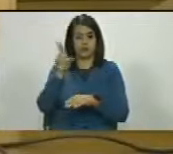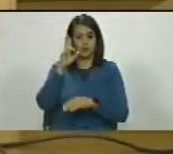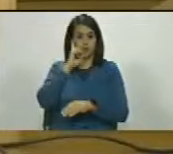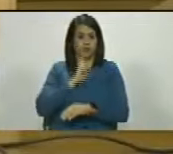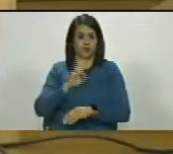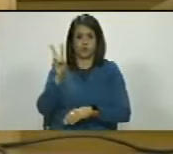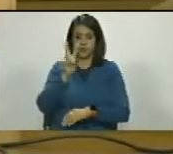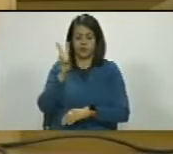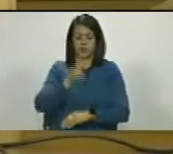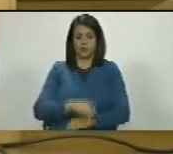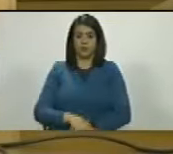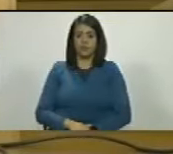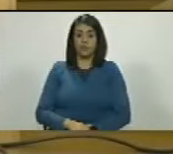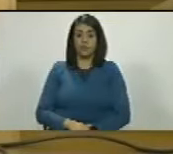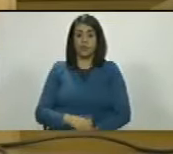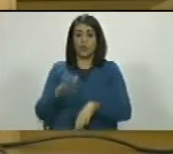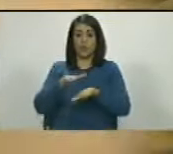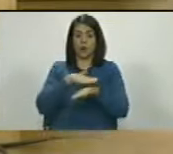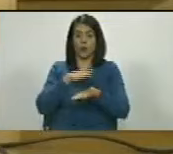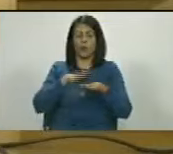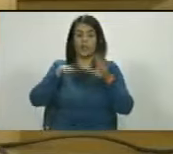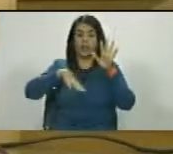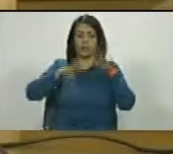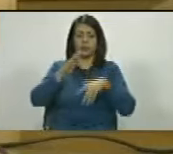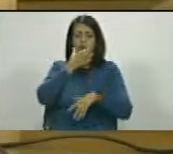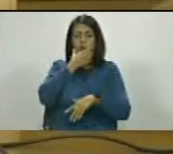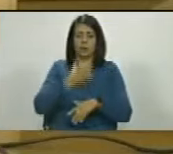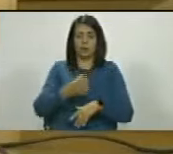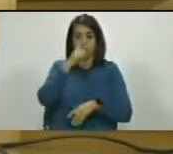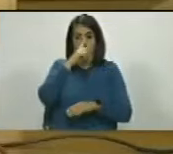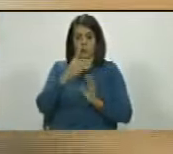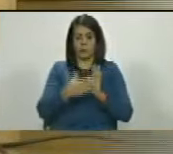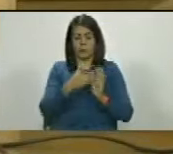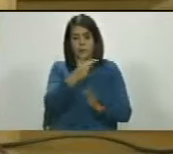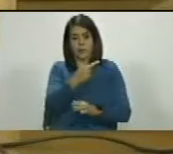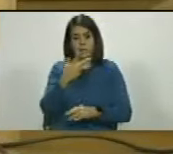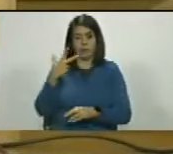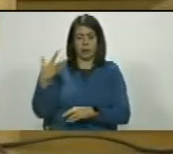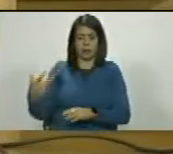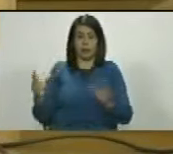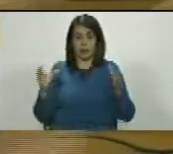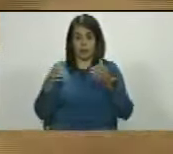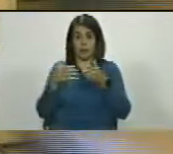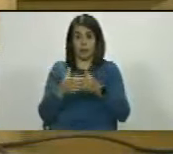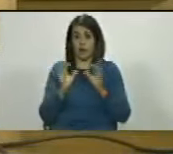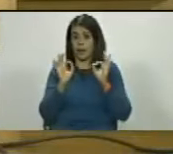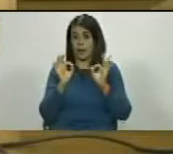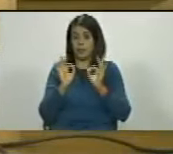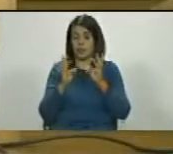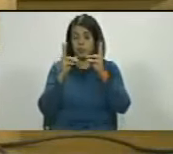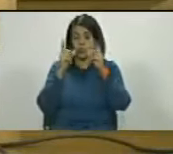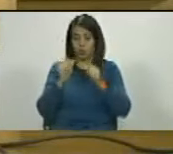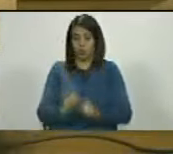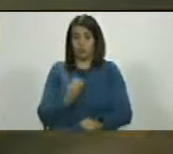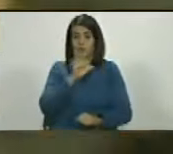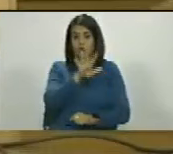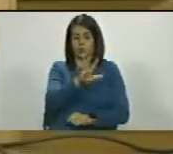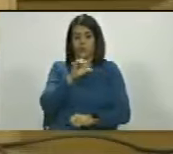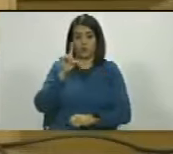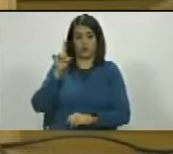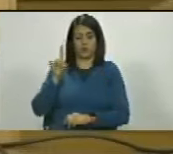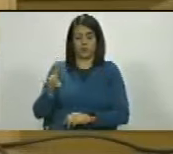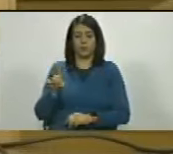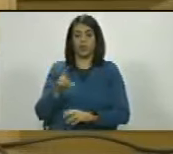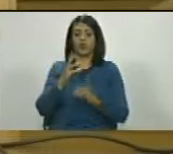República Bolivariana de Venezuela, jueves 14 de diciembre de 2023, sesión ordinaria número 51,